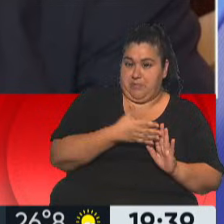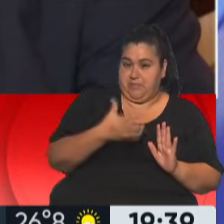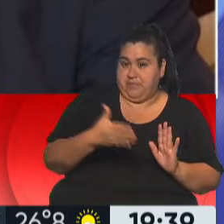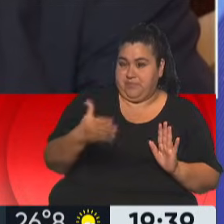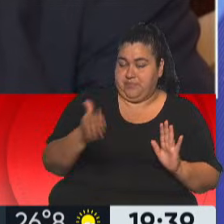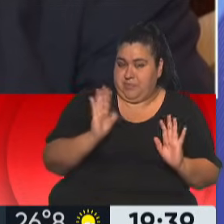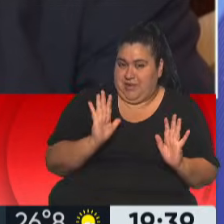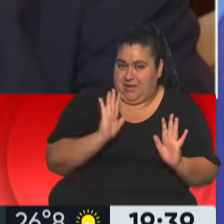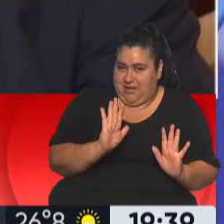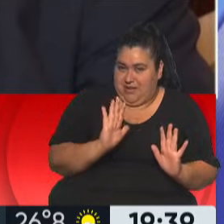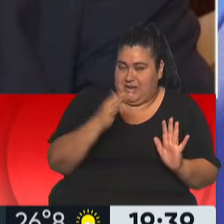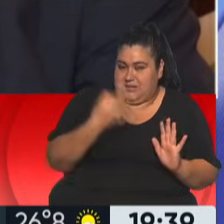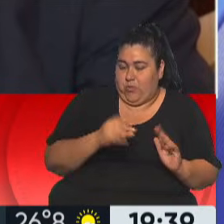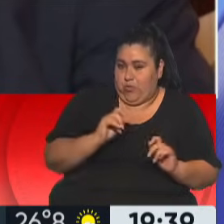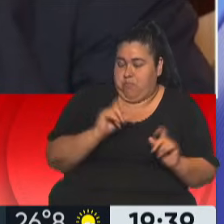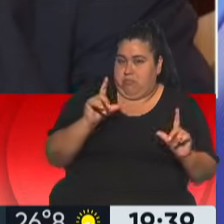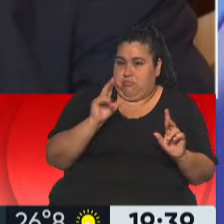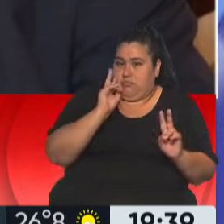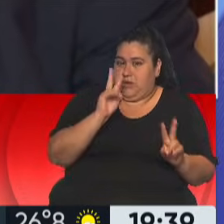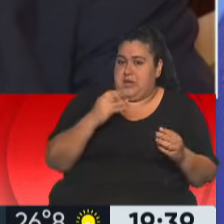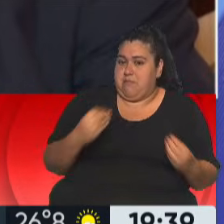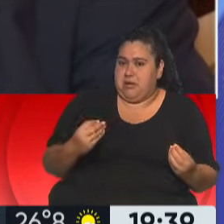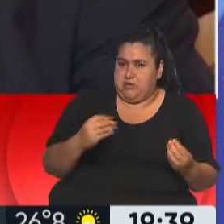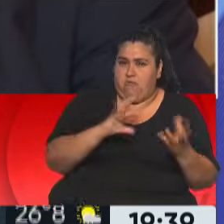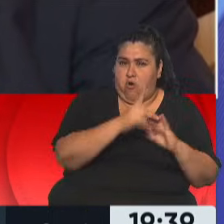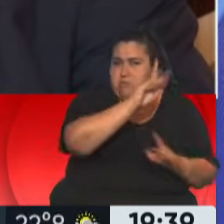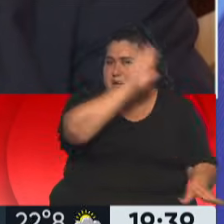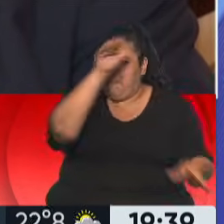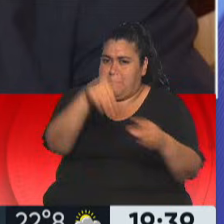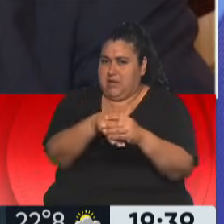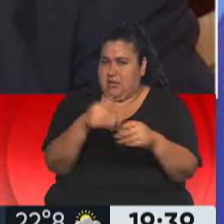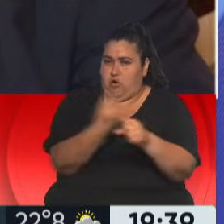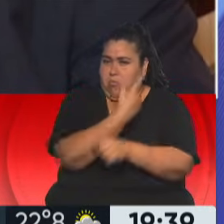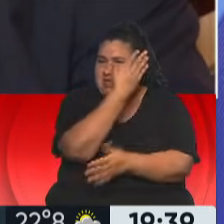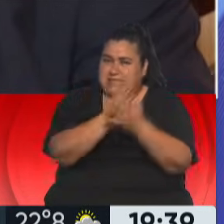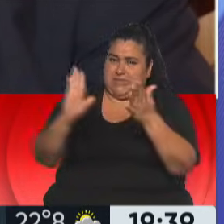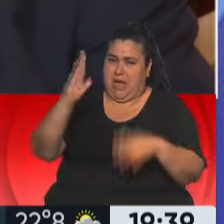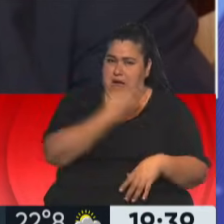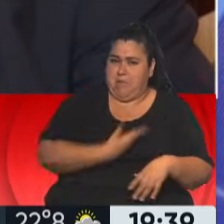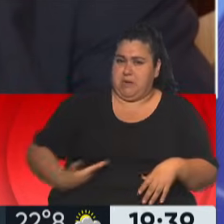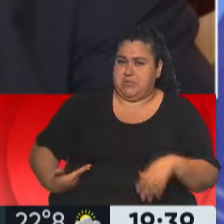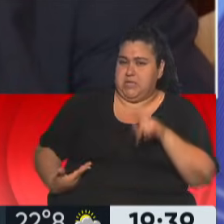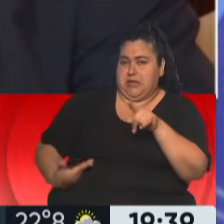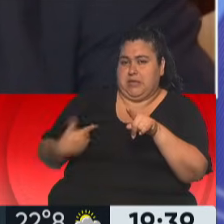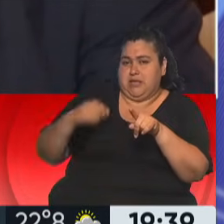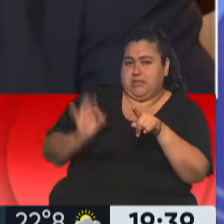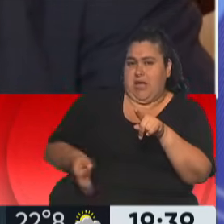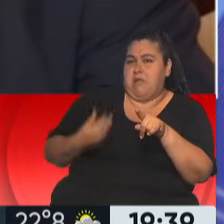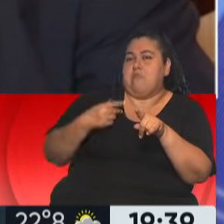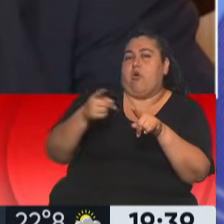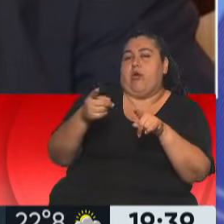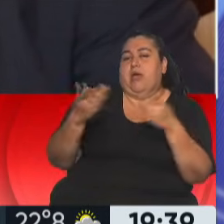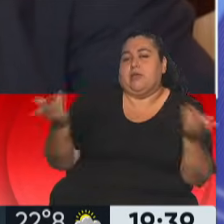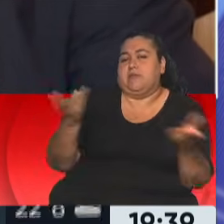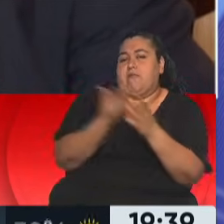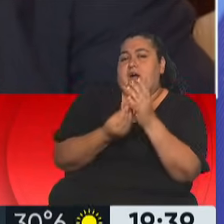reacción fue, me parece, la cuestión de, bueno, no se puede entrar a un país a remover un jefe de Estado por más de que este jefe de Estado sea impresentable.